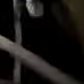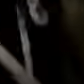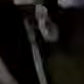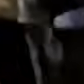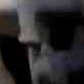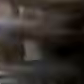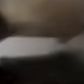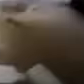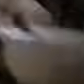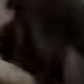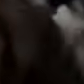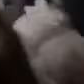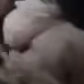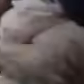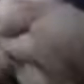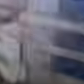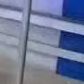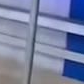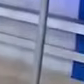Ahora.